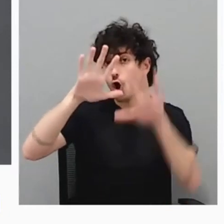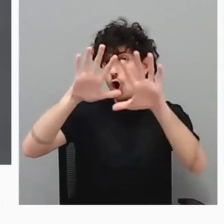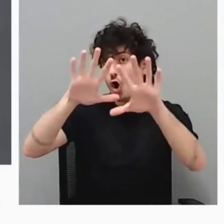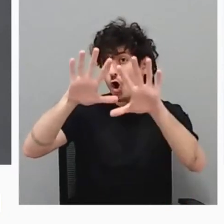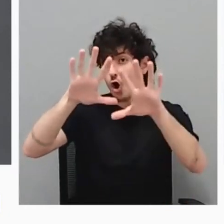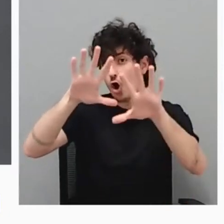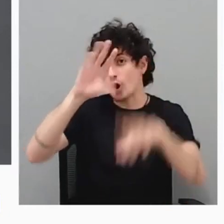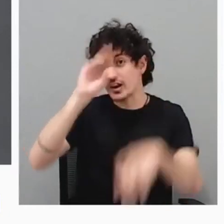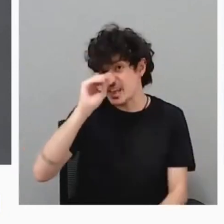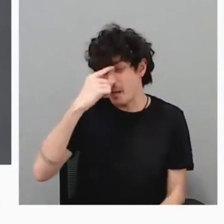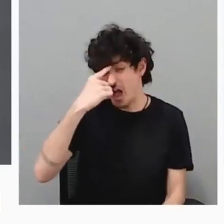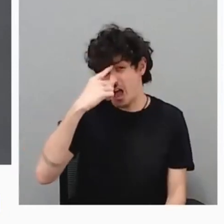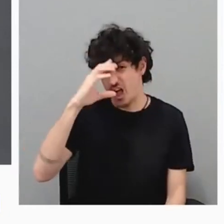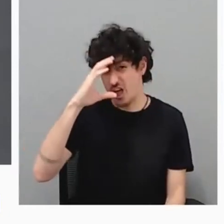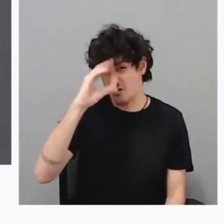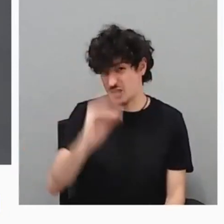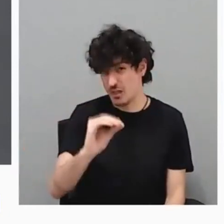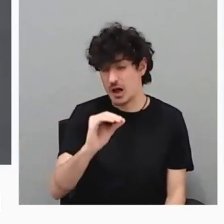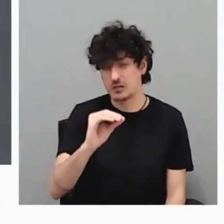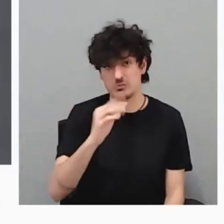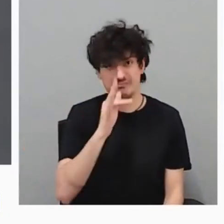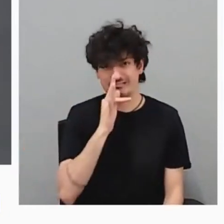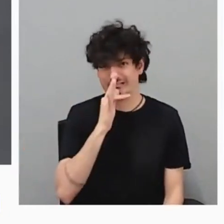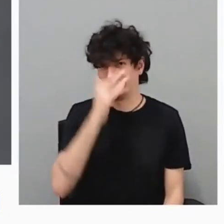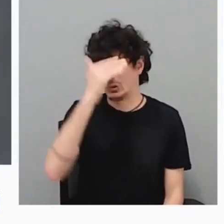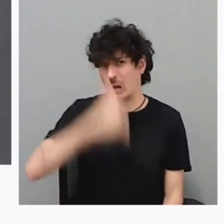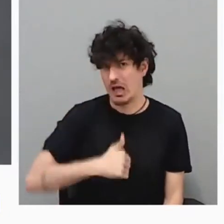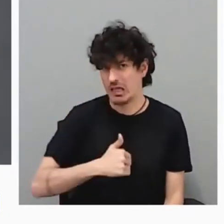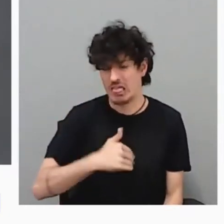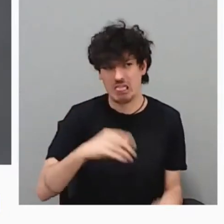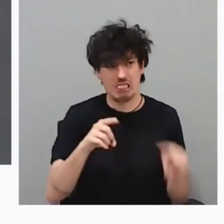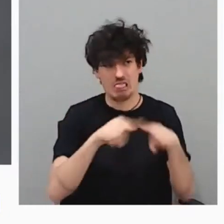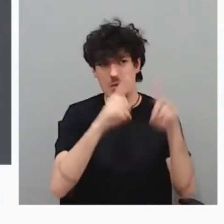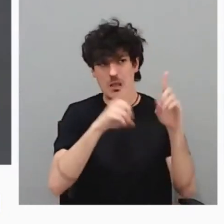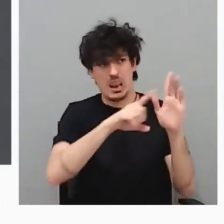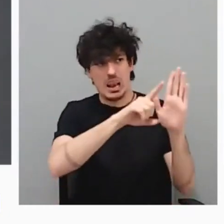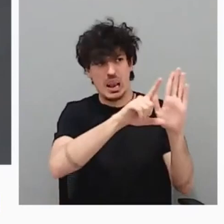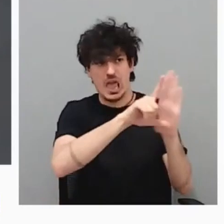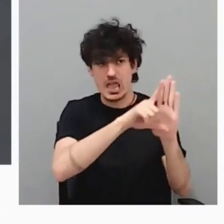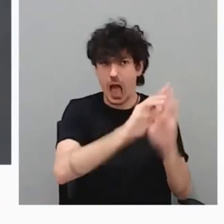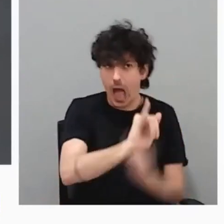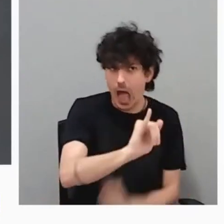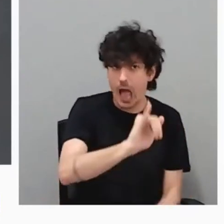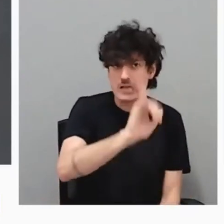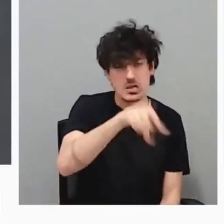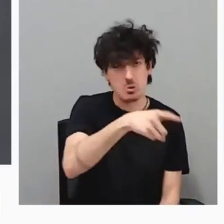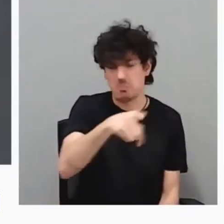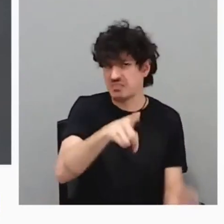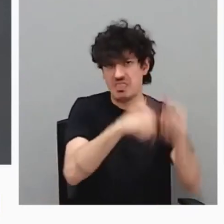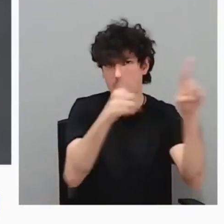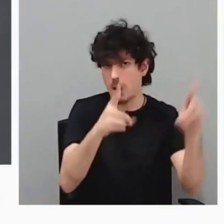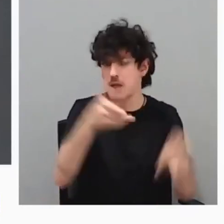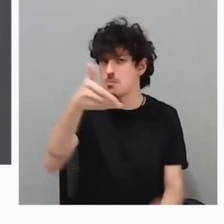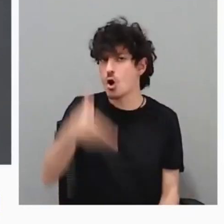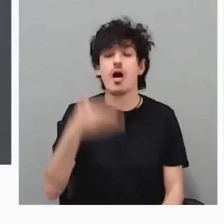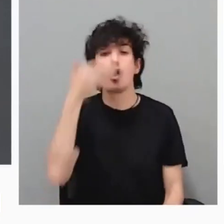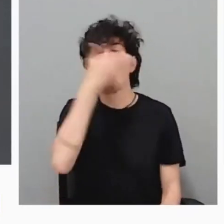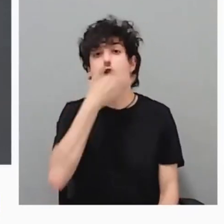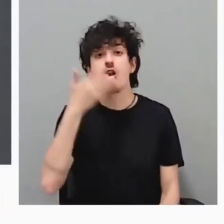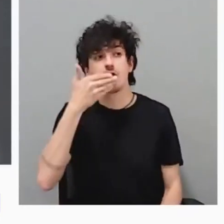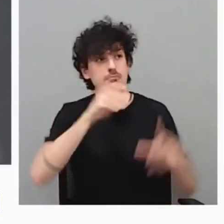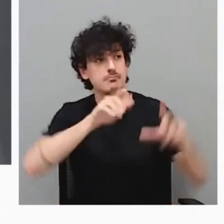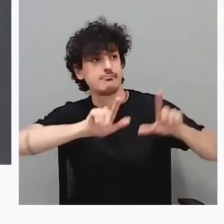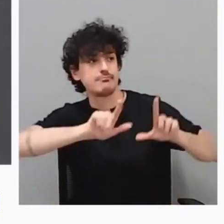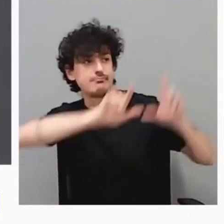promoverse esas leyes y, sobre todo, actuar. A mí me da igual con ley o sin ley, pero vamos a señalizar nuestros coles, ¿vale?, para que sean más accesibles